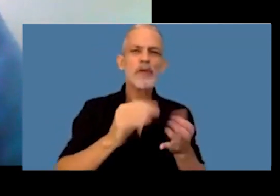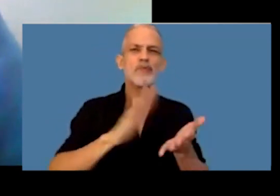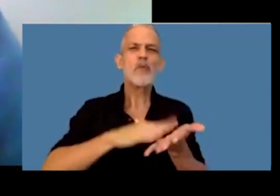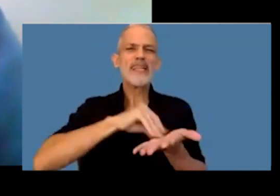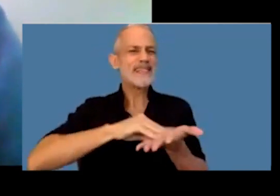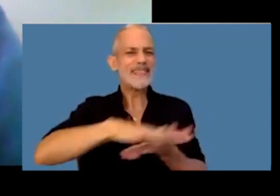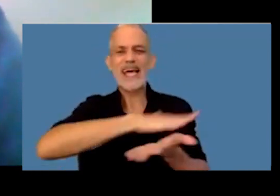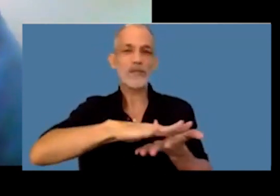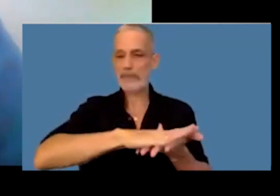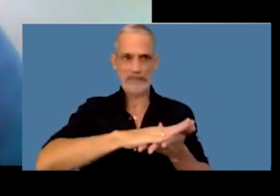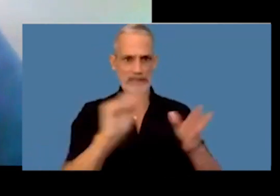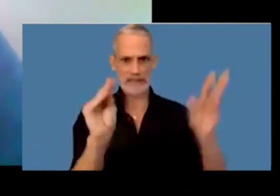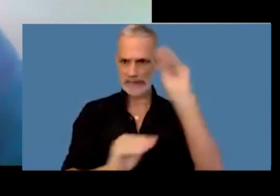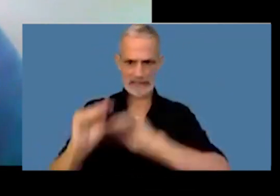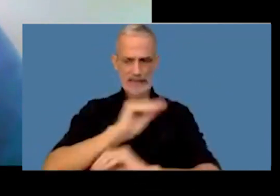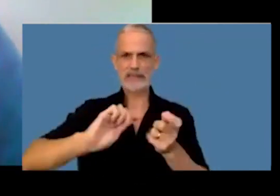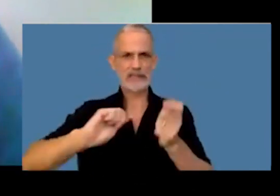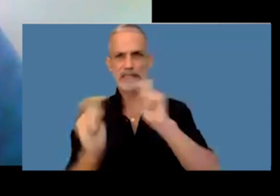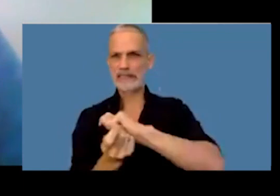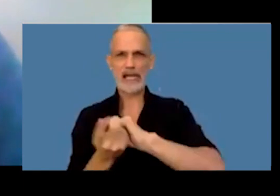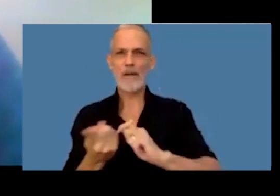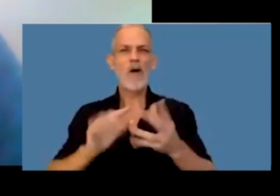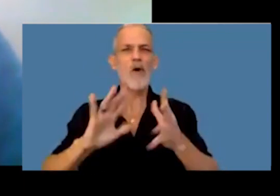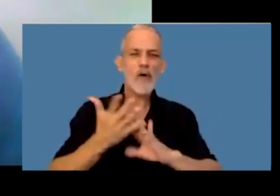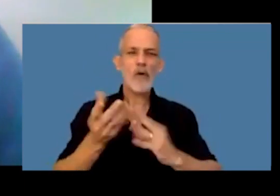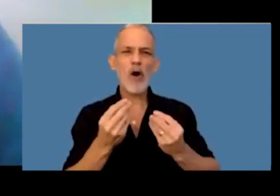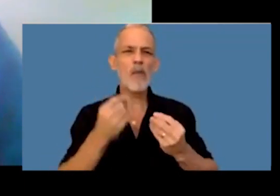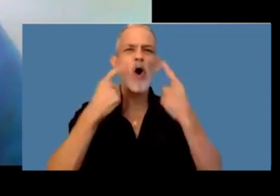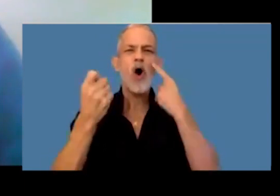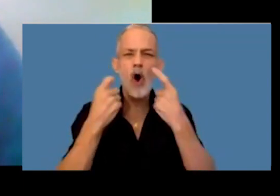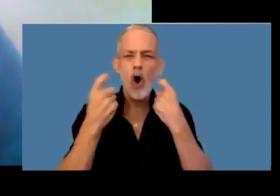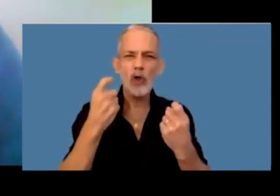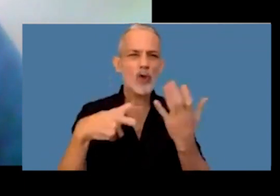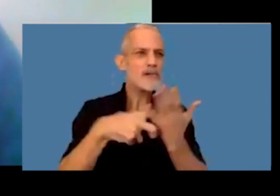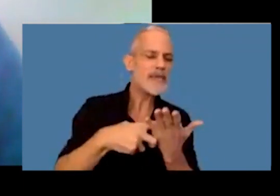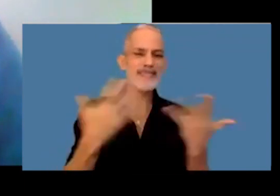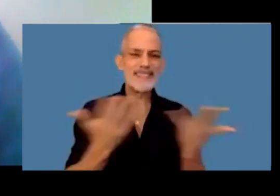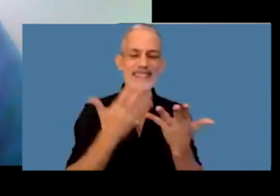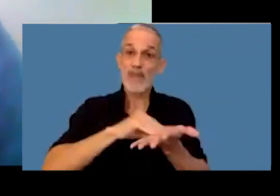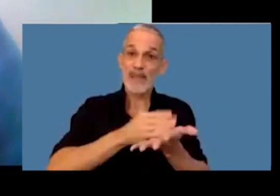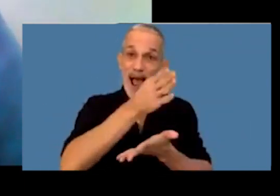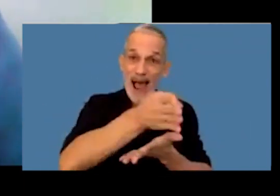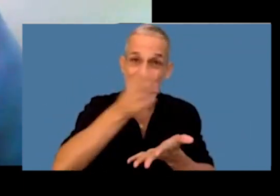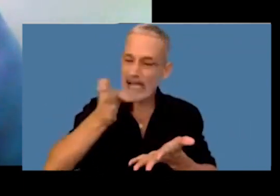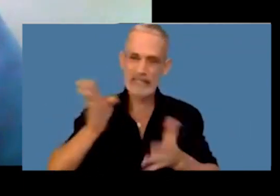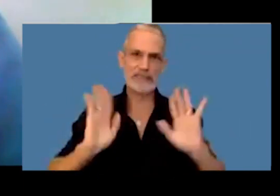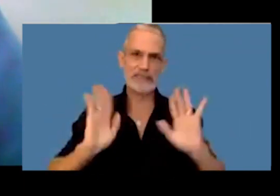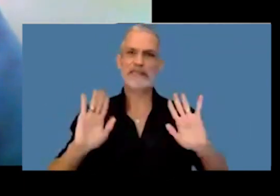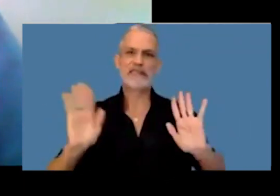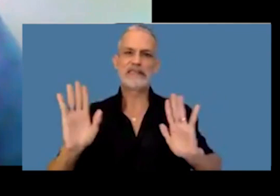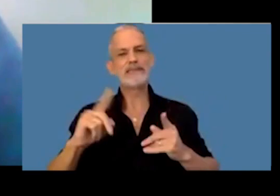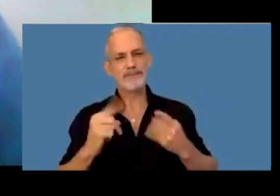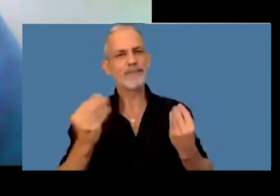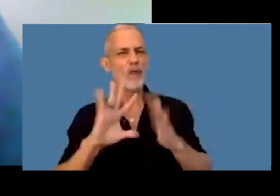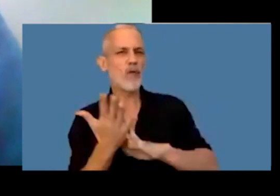que rediseñarnos, todo lo que hacíamos en cuanto a auditorías en terreno las reformulamos y empezamos a implementar